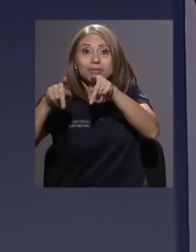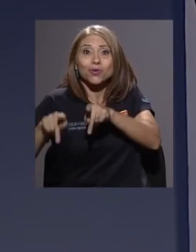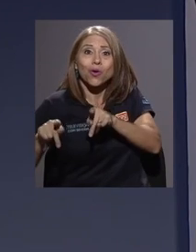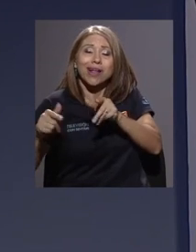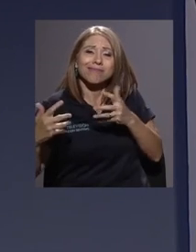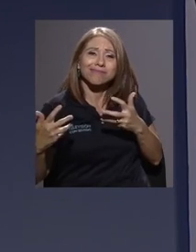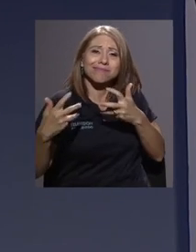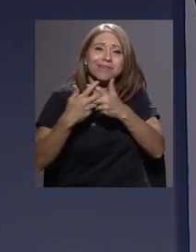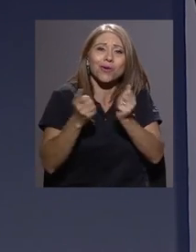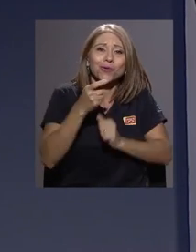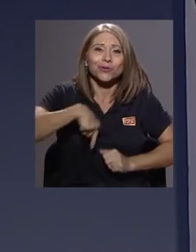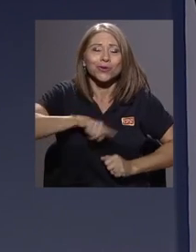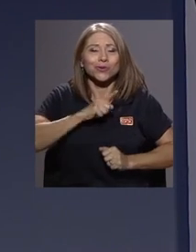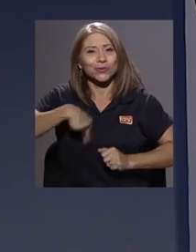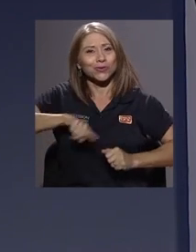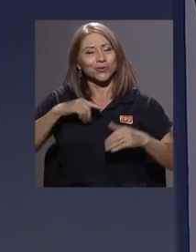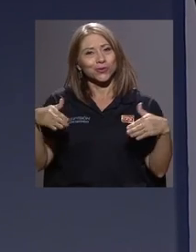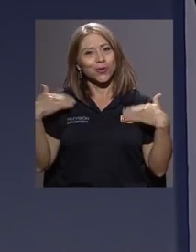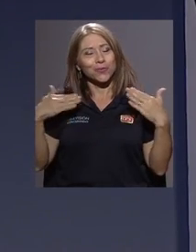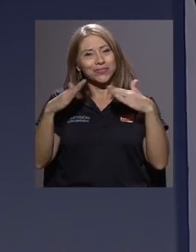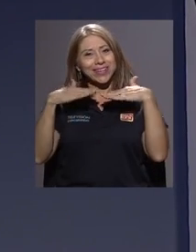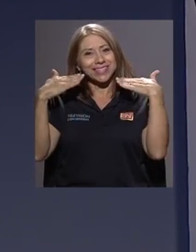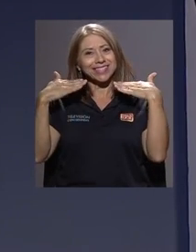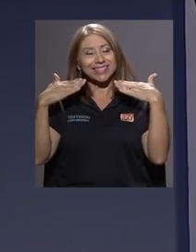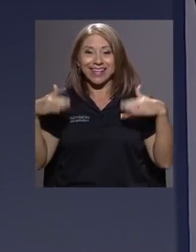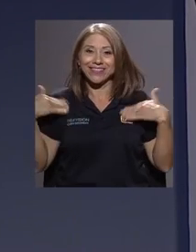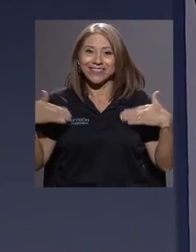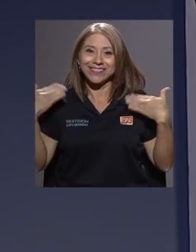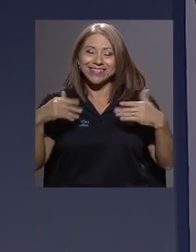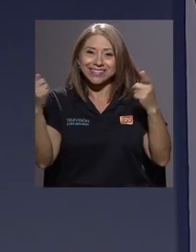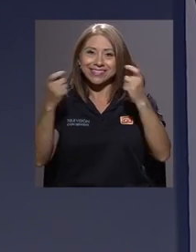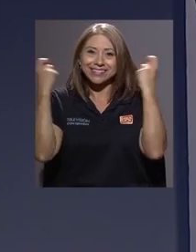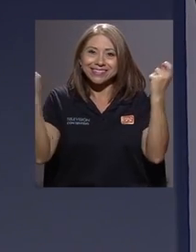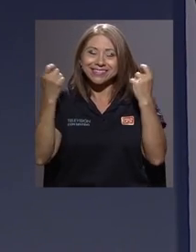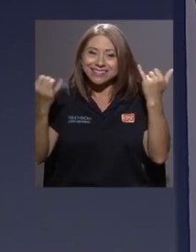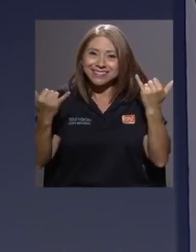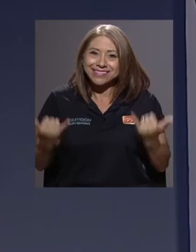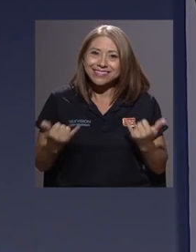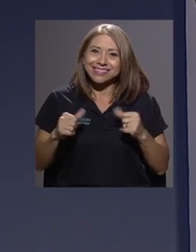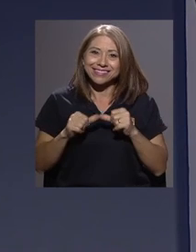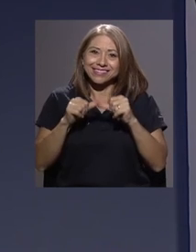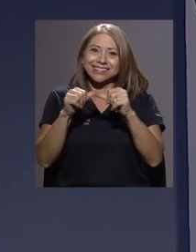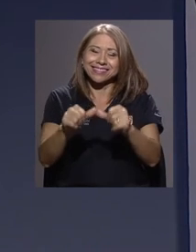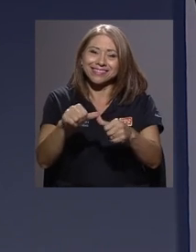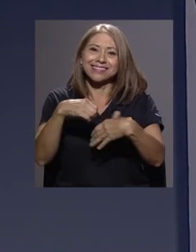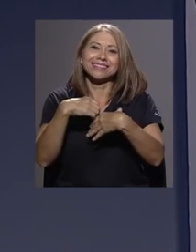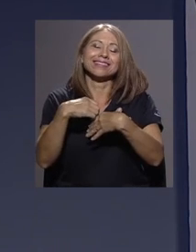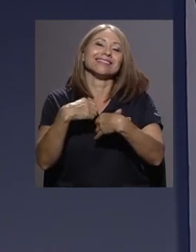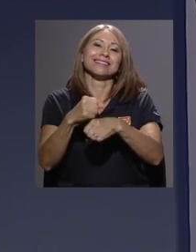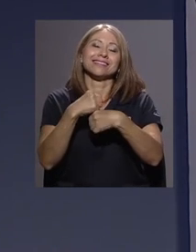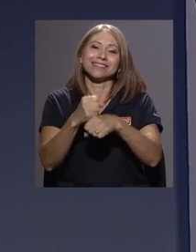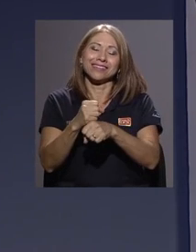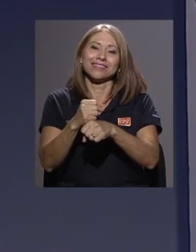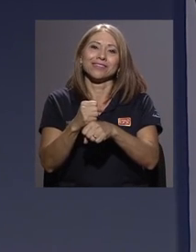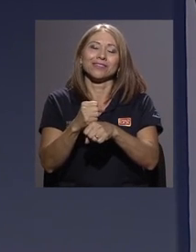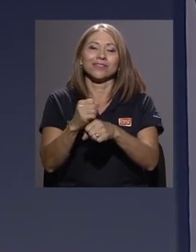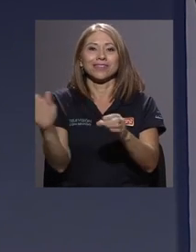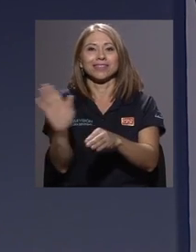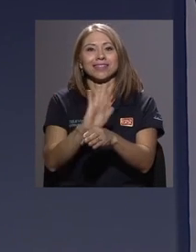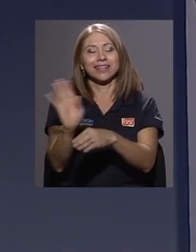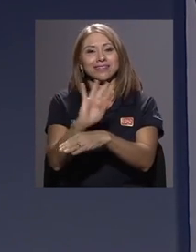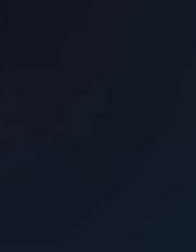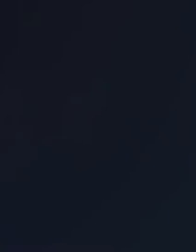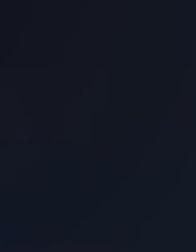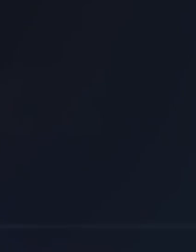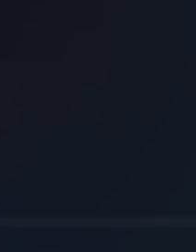somos felices felices fiestas en este tiempo haciendo con nosotros de la mano televisión